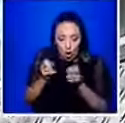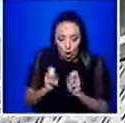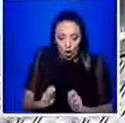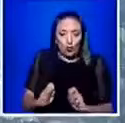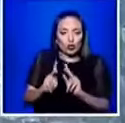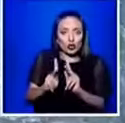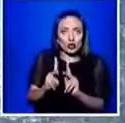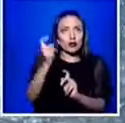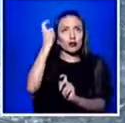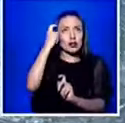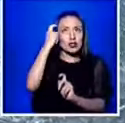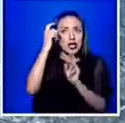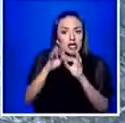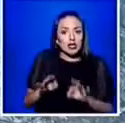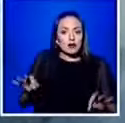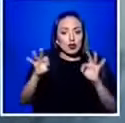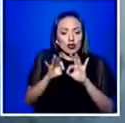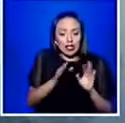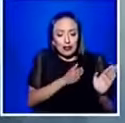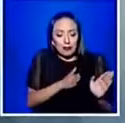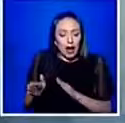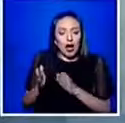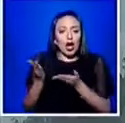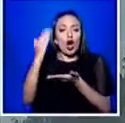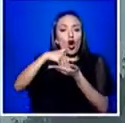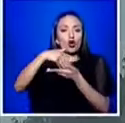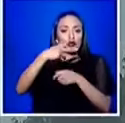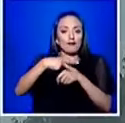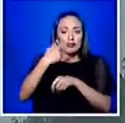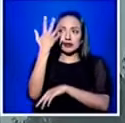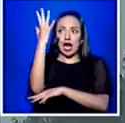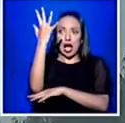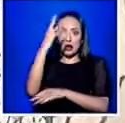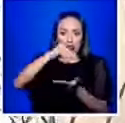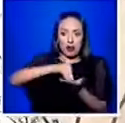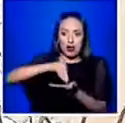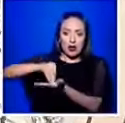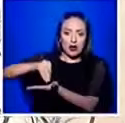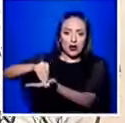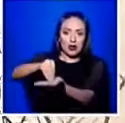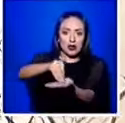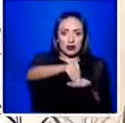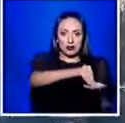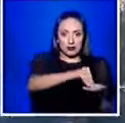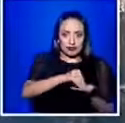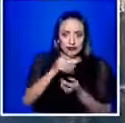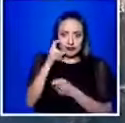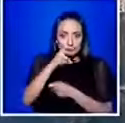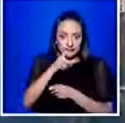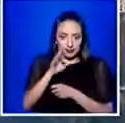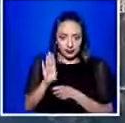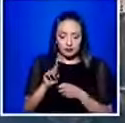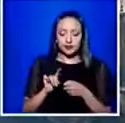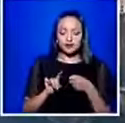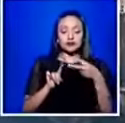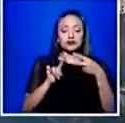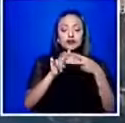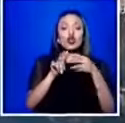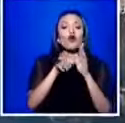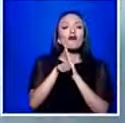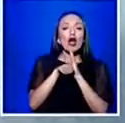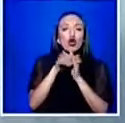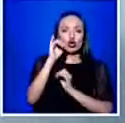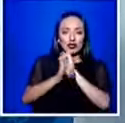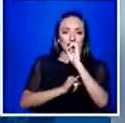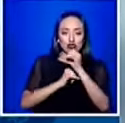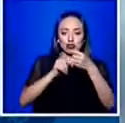emprender un agresivo plan de reforestación y que Quito quede más verde que nunca. El Banco Interamericano de Desarrollo y